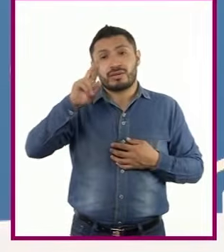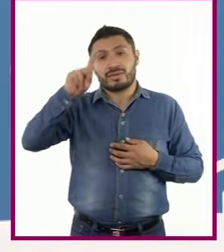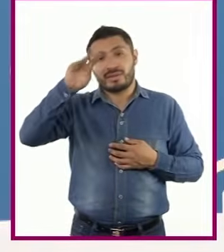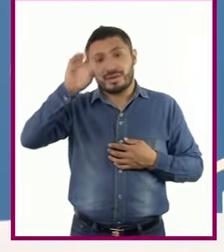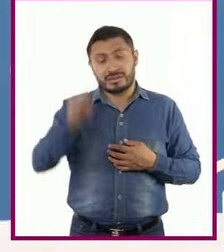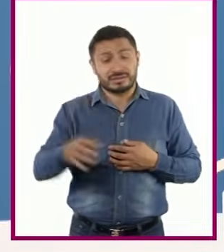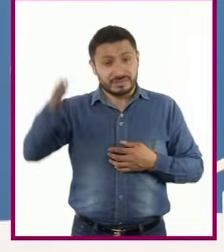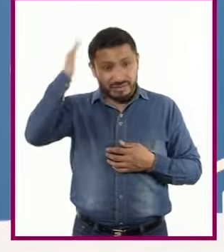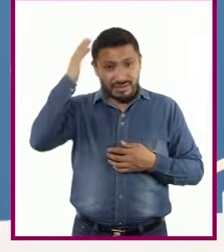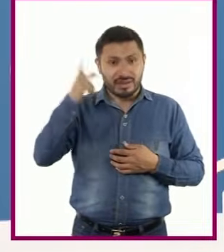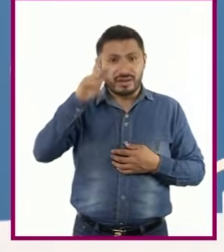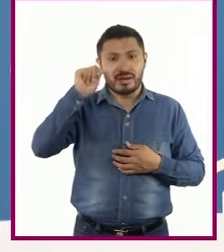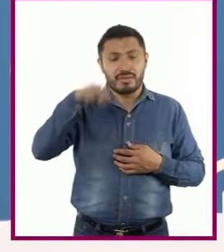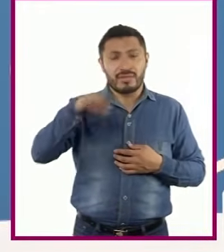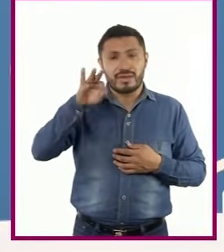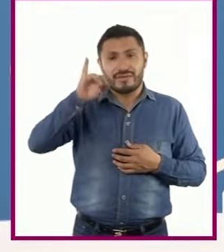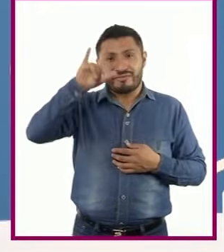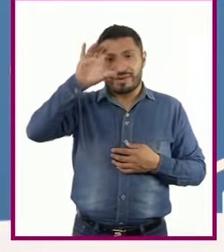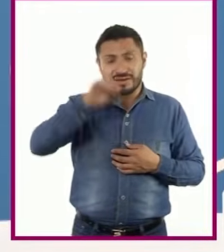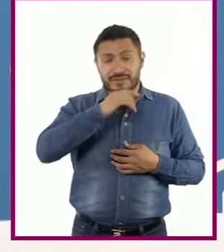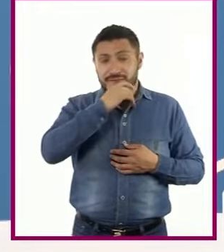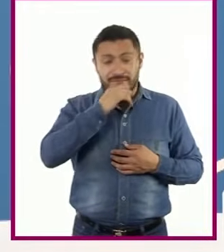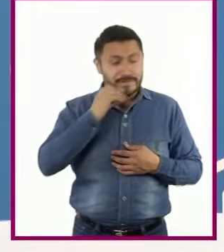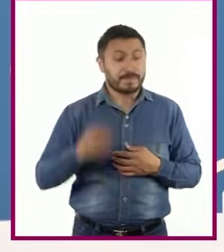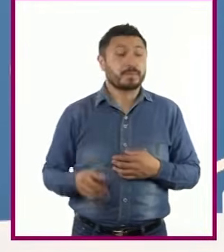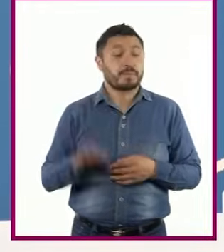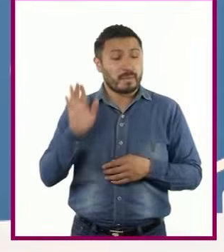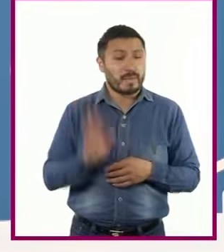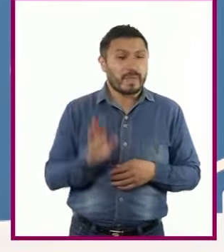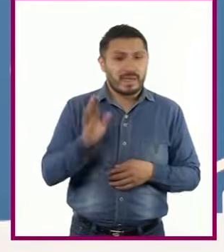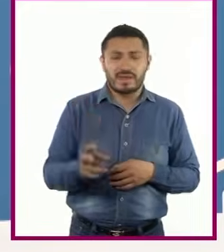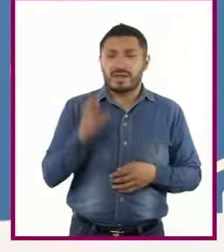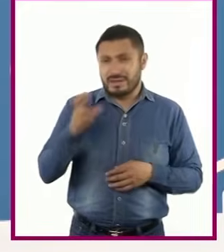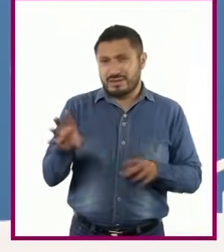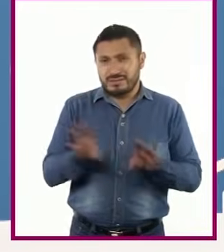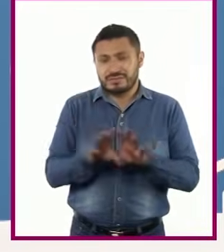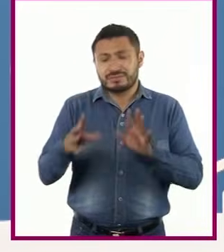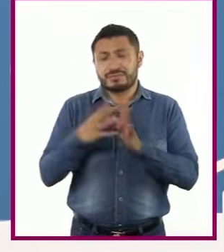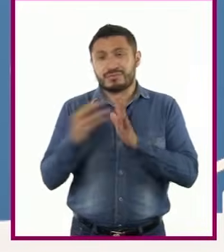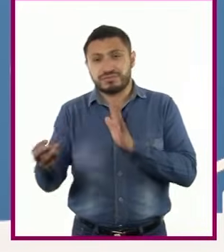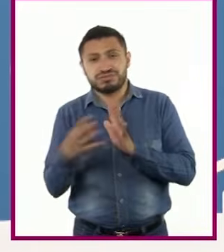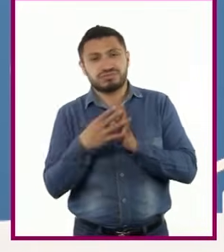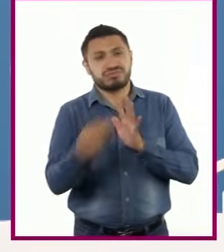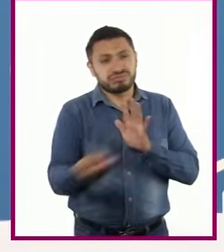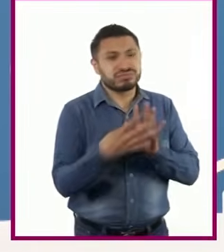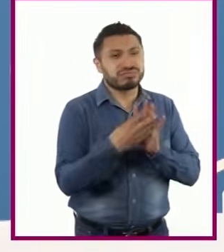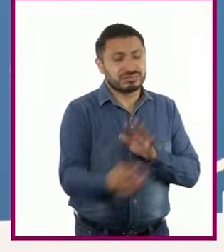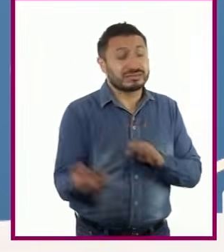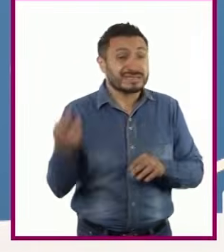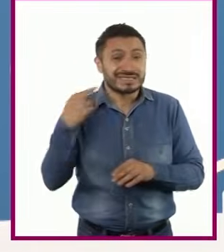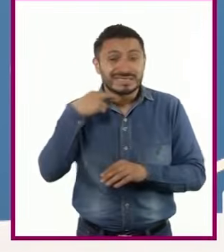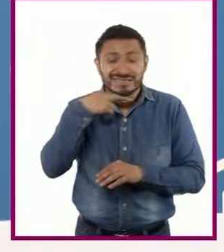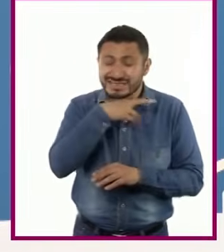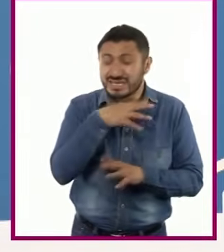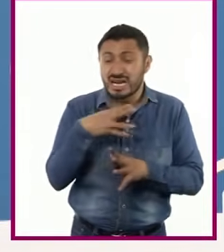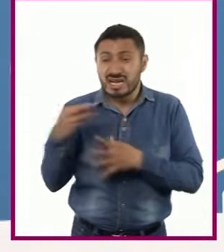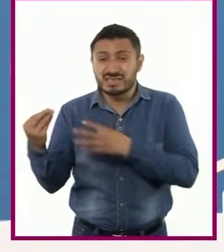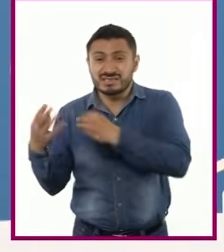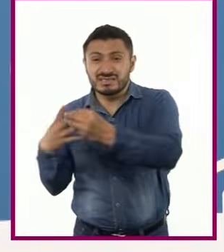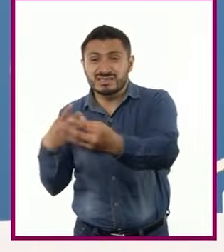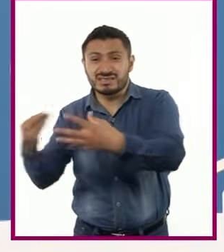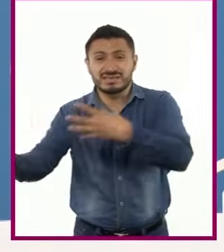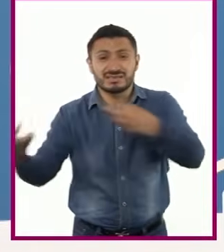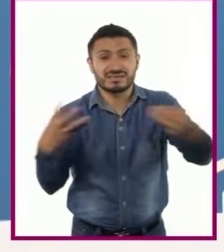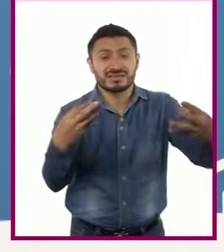por Pánfilo de Narváez. Al parecer, la cadena de contagio se extendió con rapidez, convirtiendo